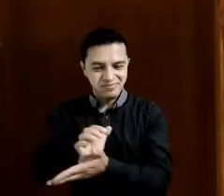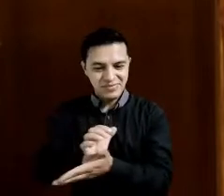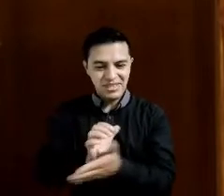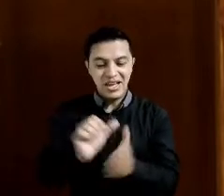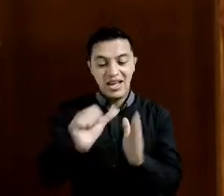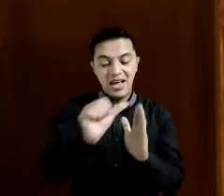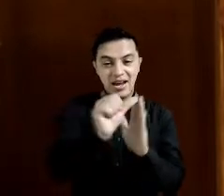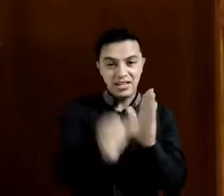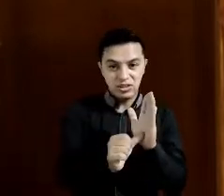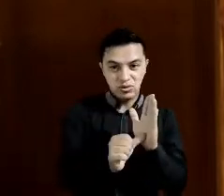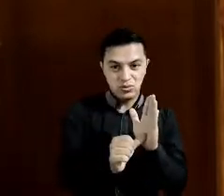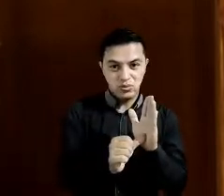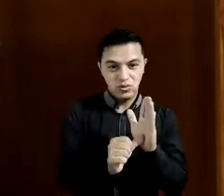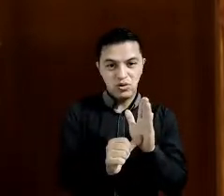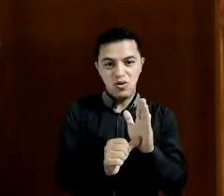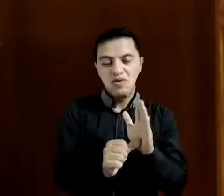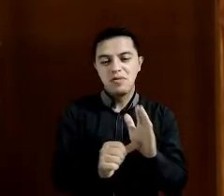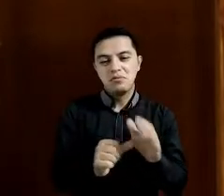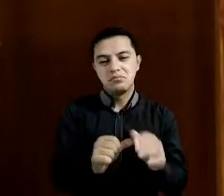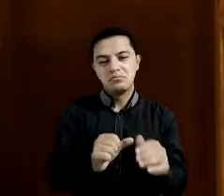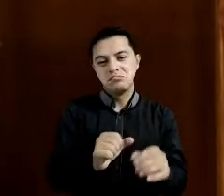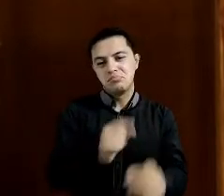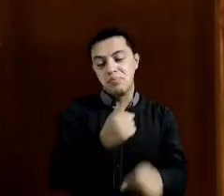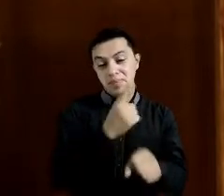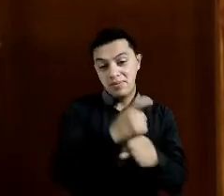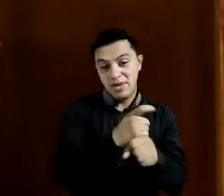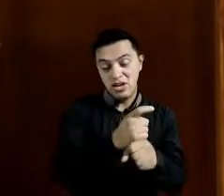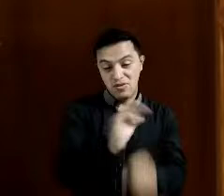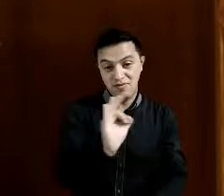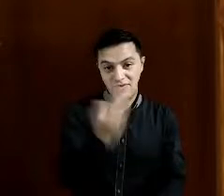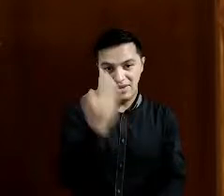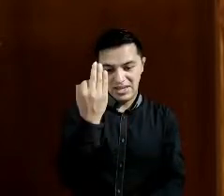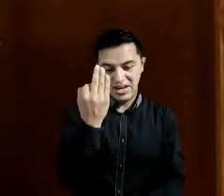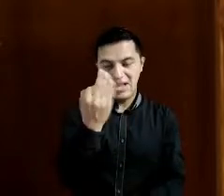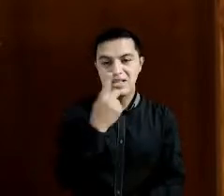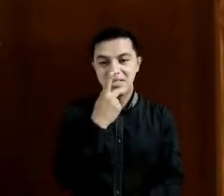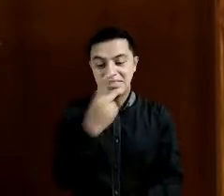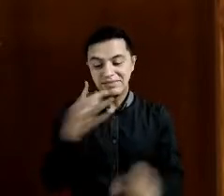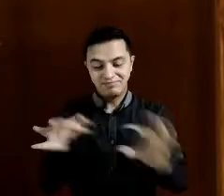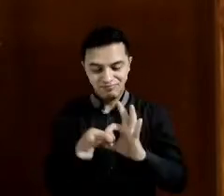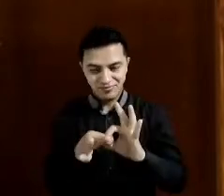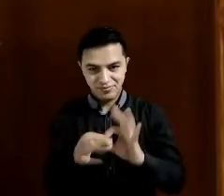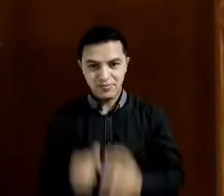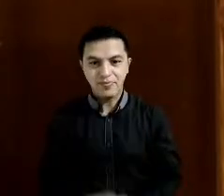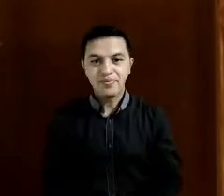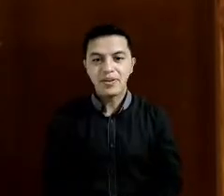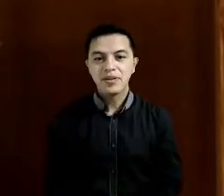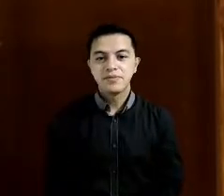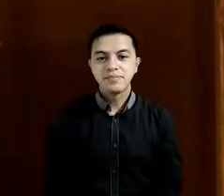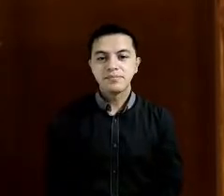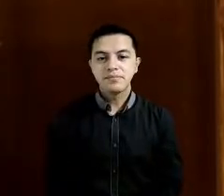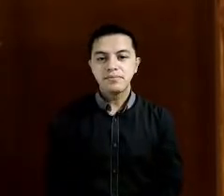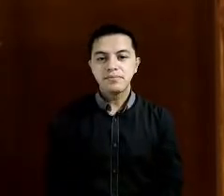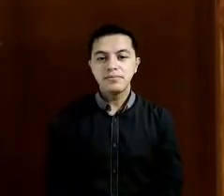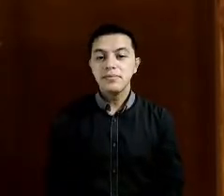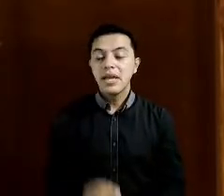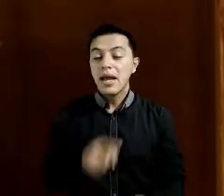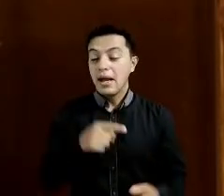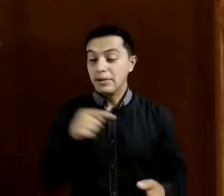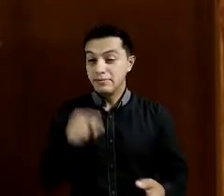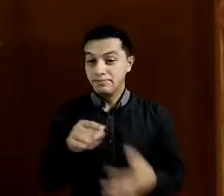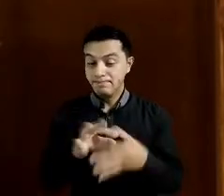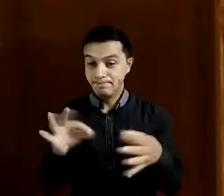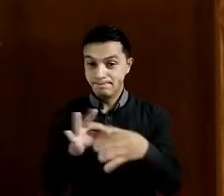Federal, siendo así que mientras en el nivel de educación básica, el docente ascendido a una plaza